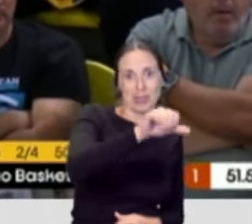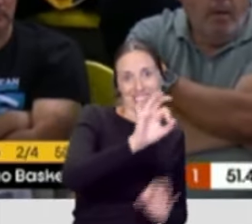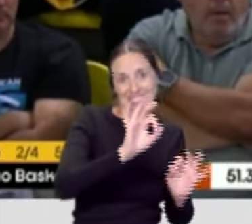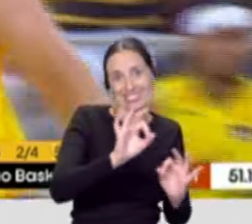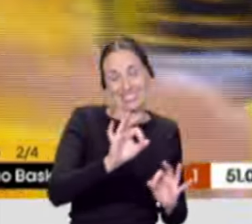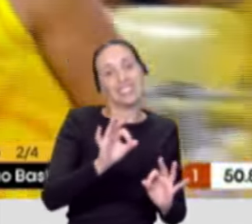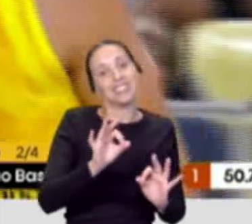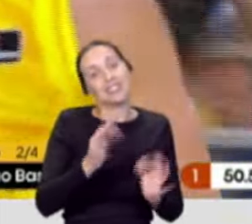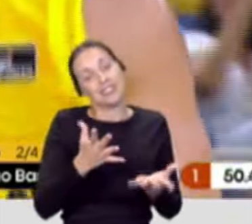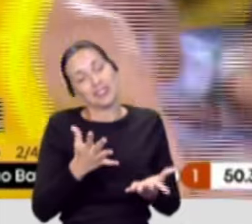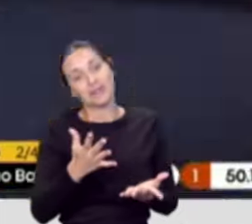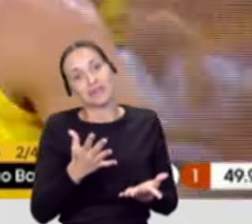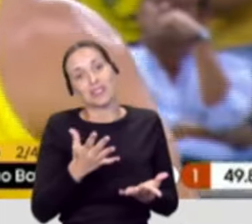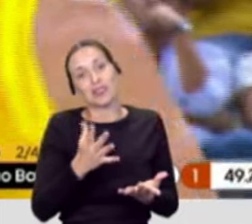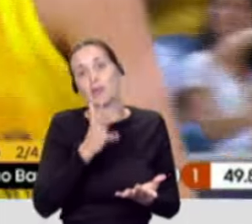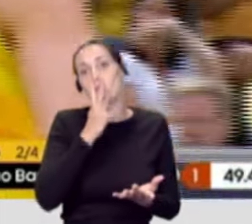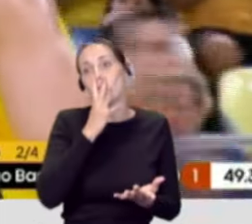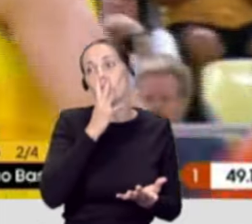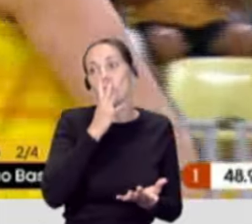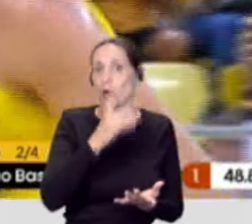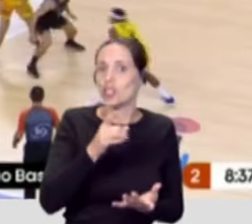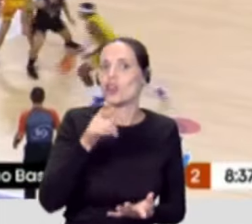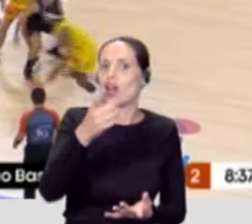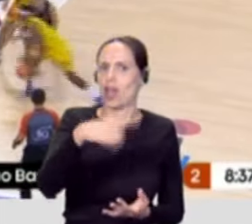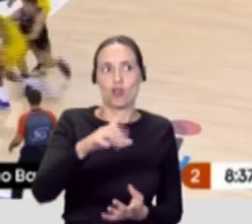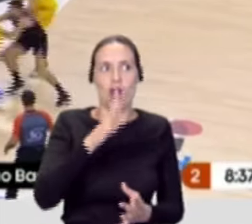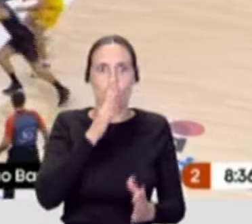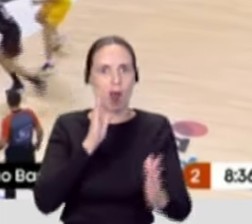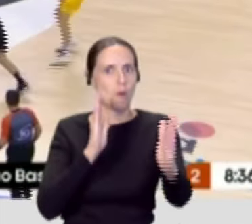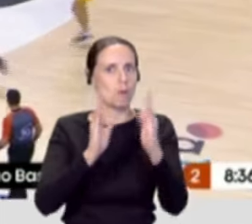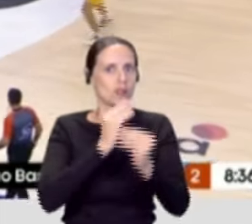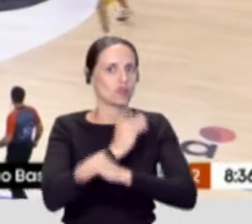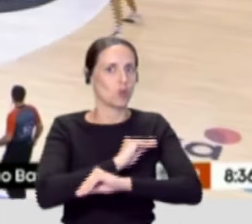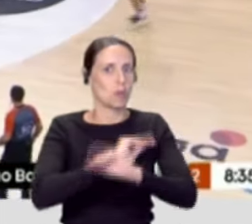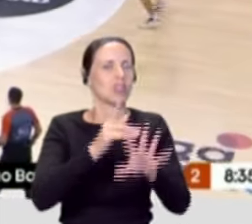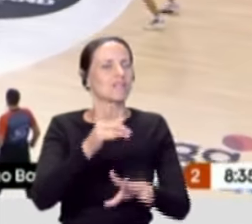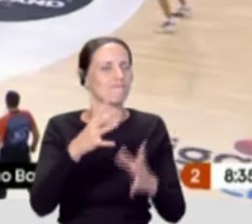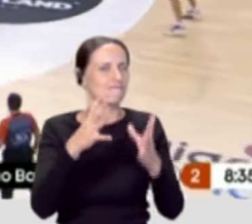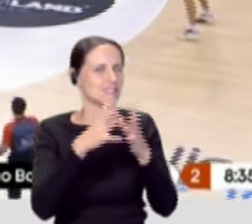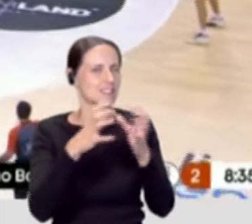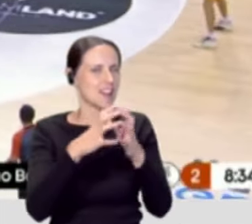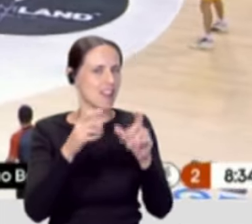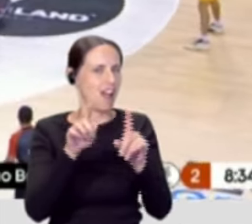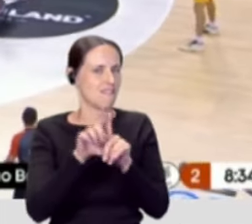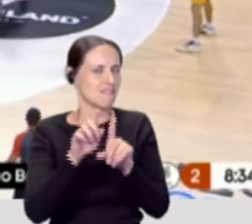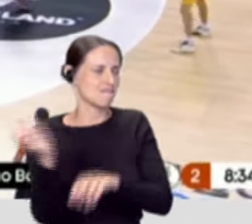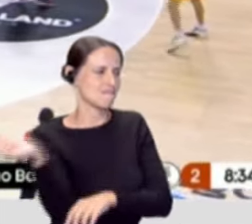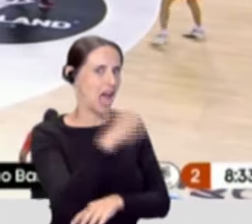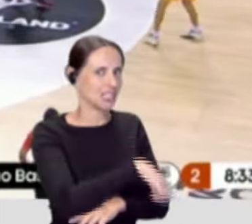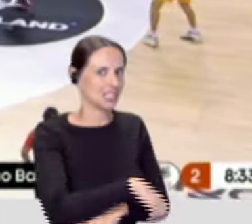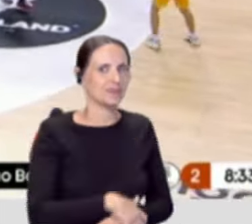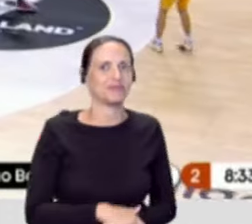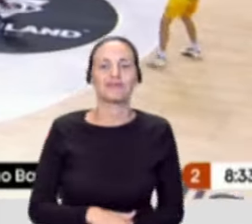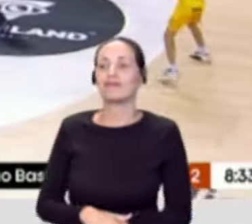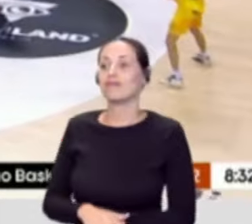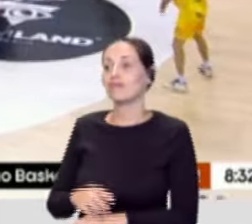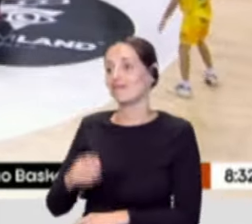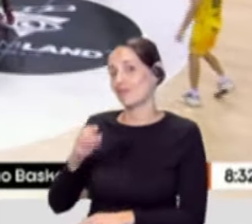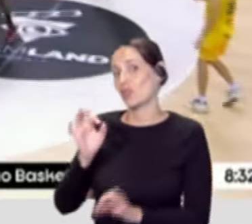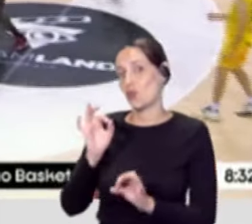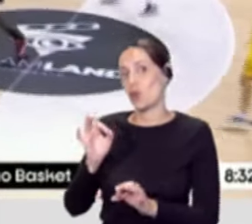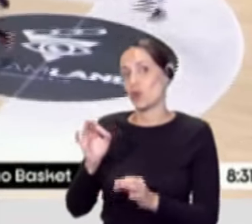que van a tener ahí los de Lakovic, que están en un momento sensacional, ganas de romper esa racha en los derbis. Psicológicamente lo ha